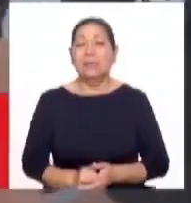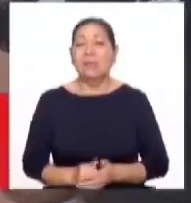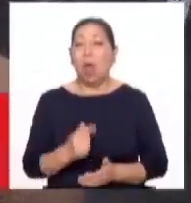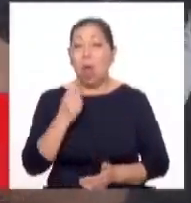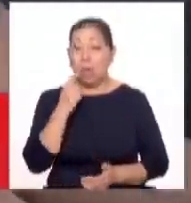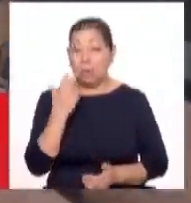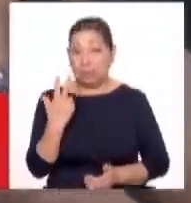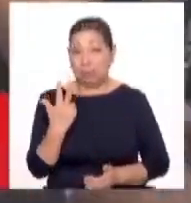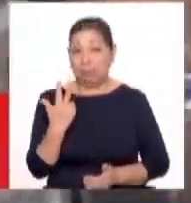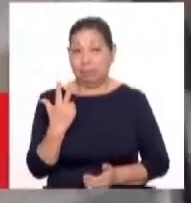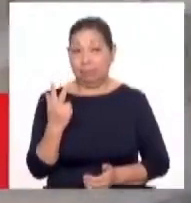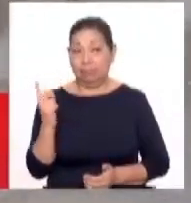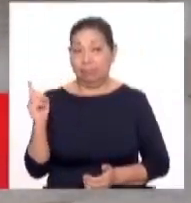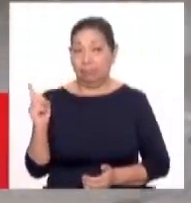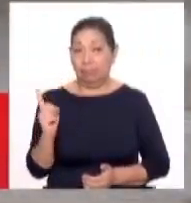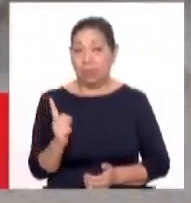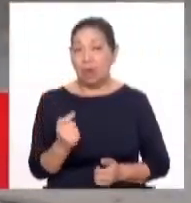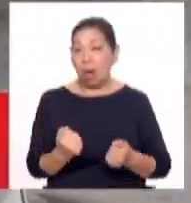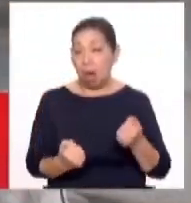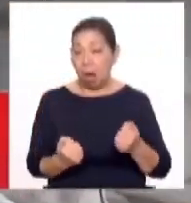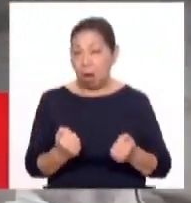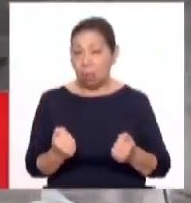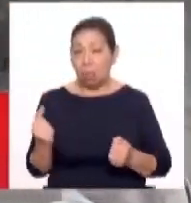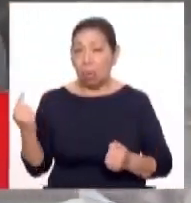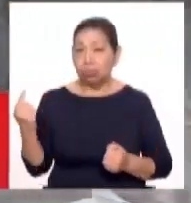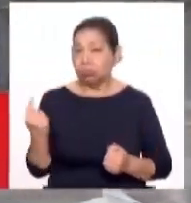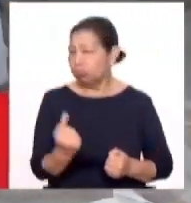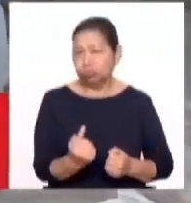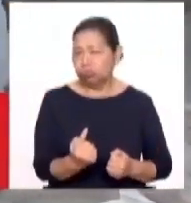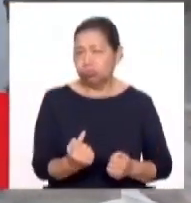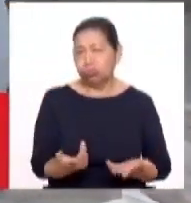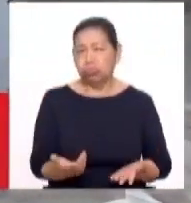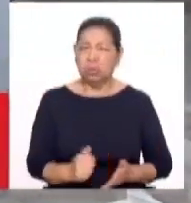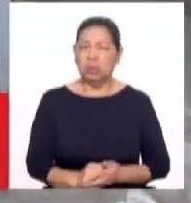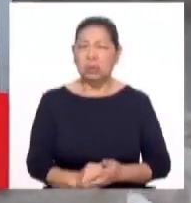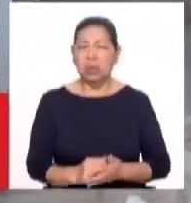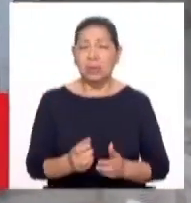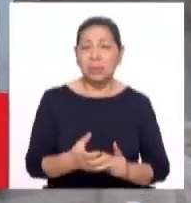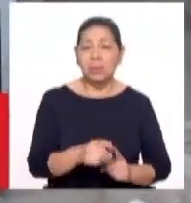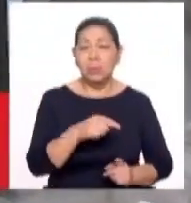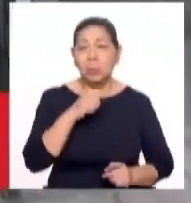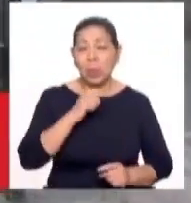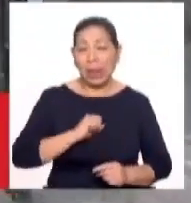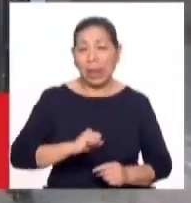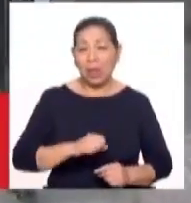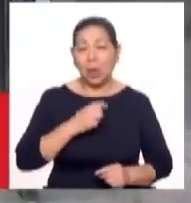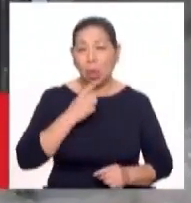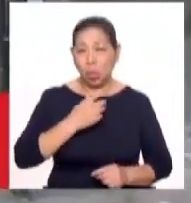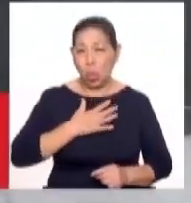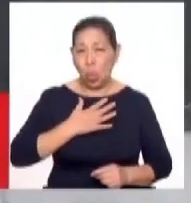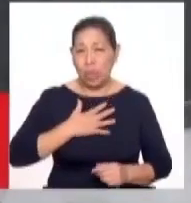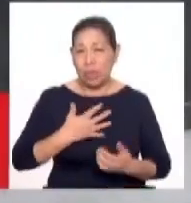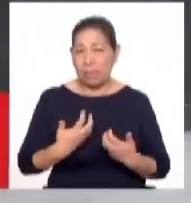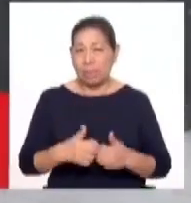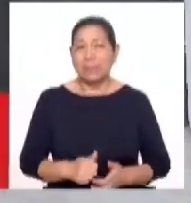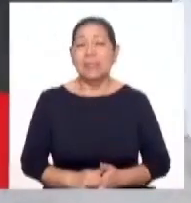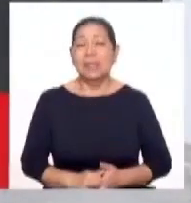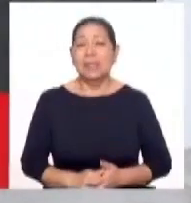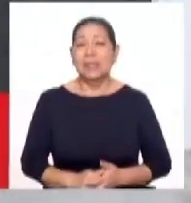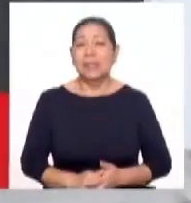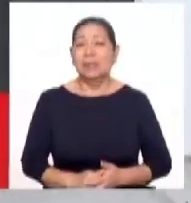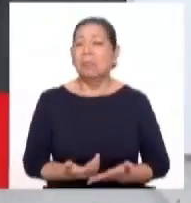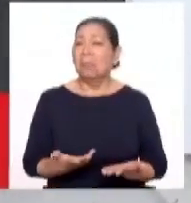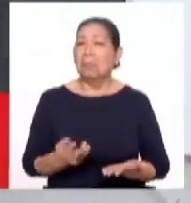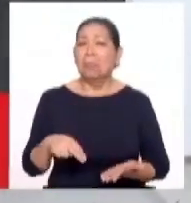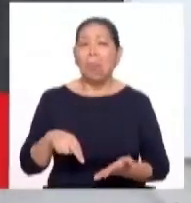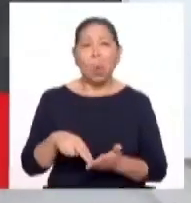dependencias Fiscales a las cuales se les ha hecho seguimiento y han sido objeto de las investigaciones respectivas dentro de estas denuncias de